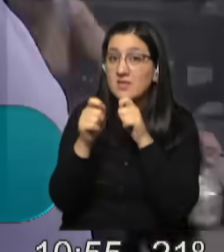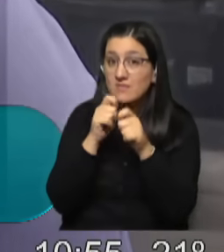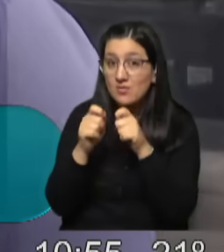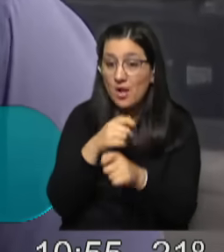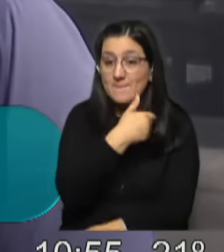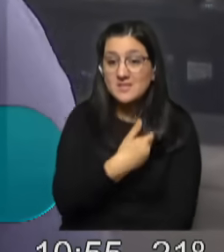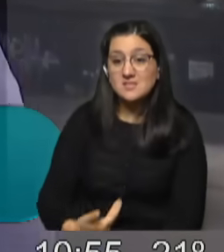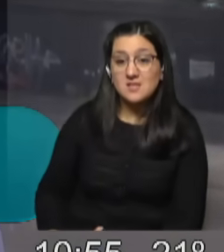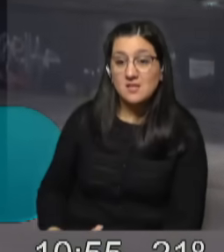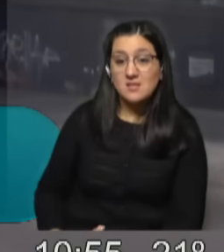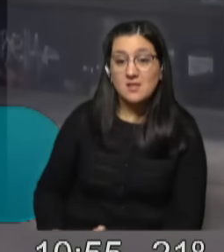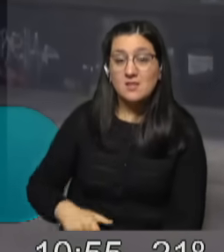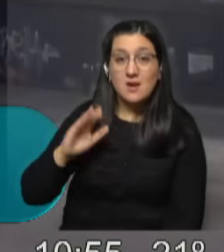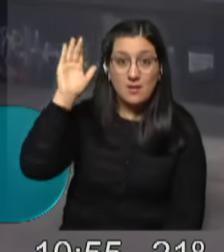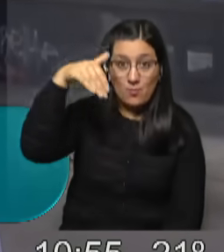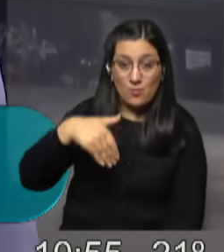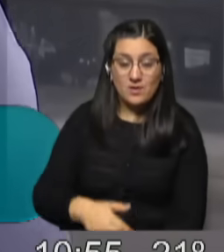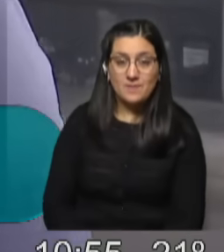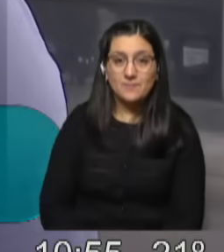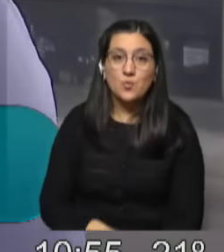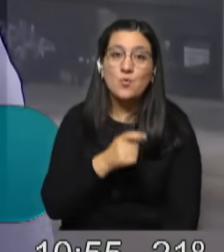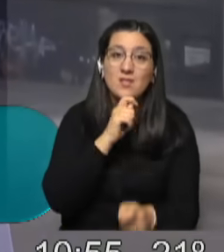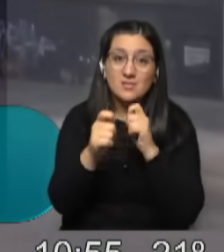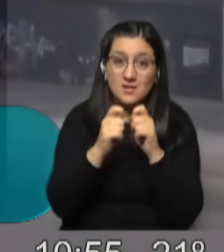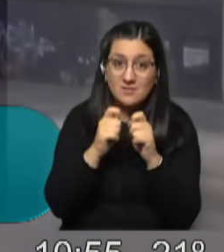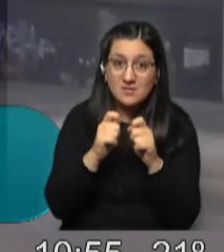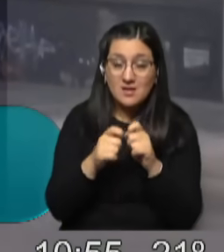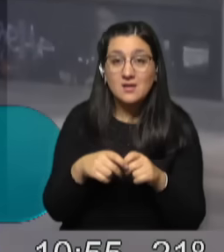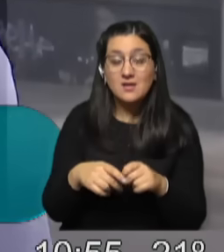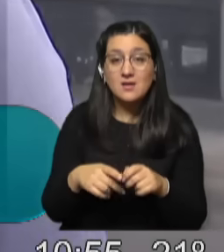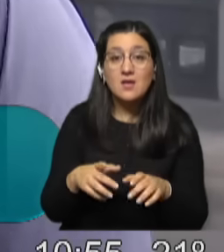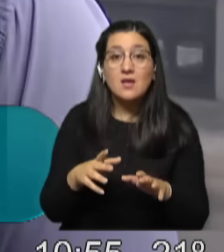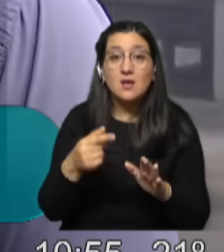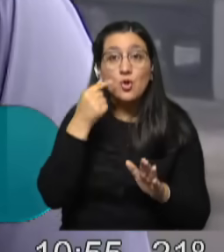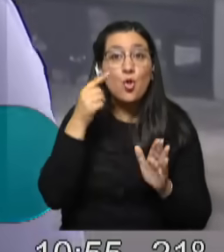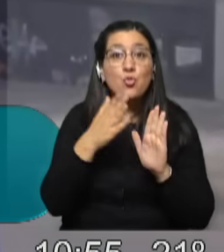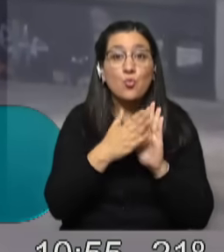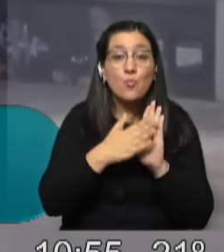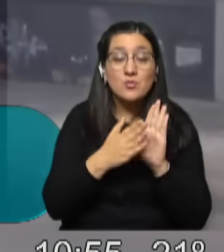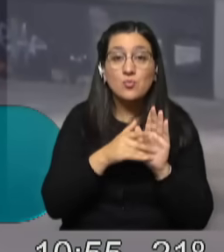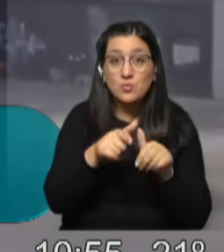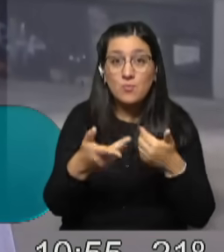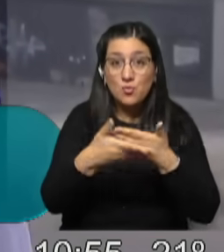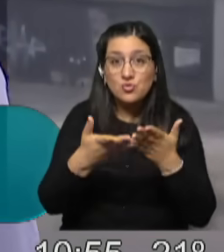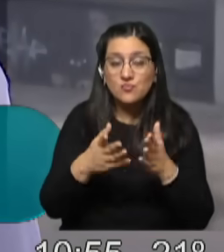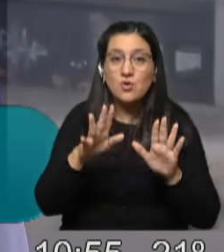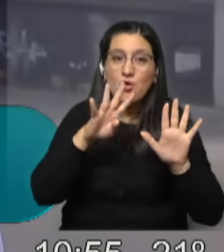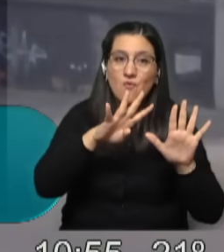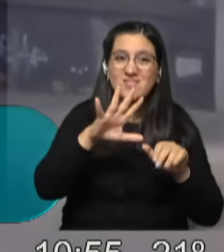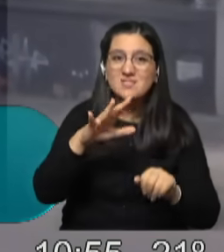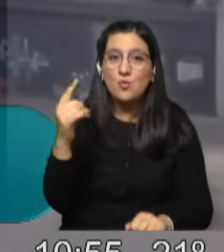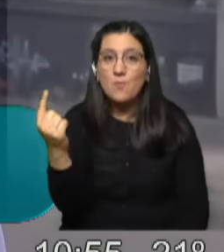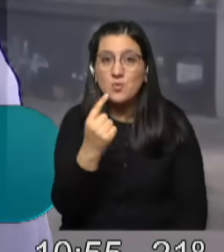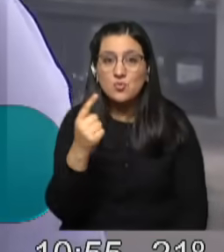al presidente de la República. Una entrevista que, según los documentos que usted brindó, duraron unos 25 minutos, algo